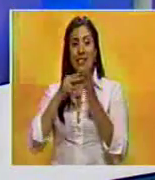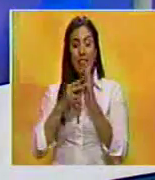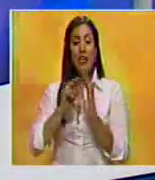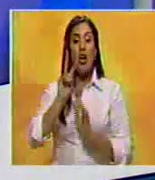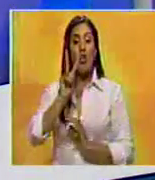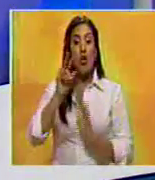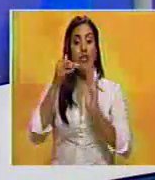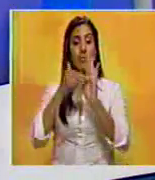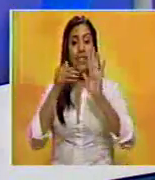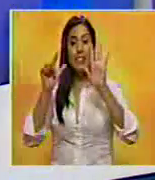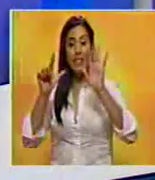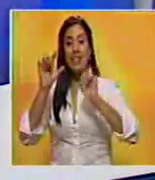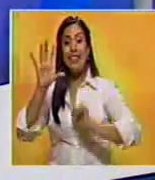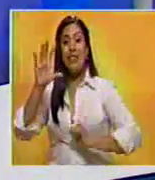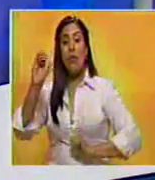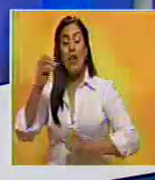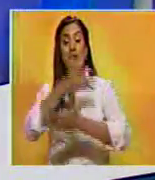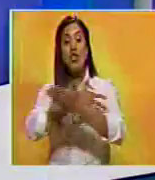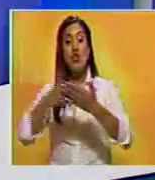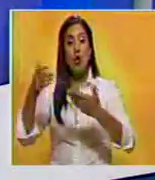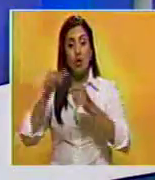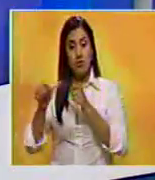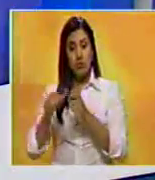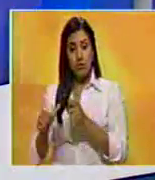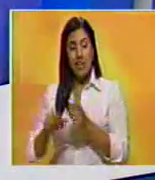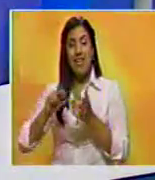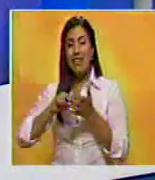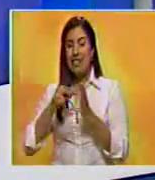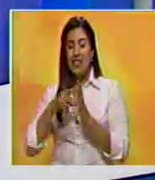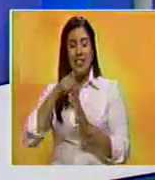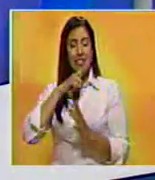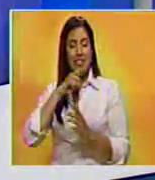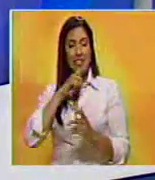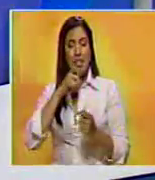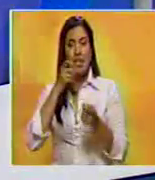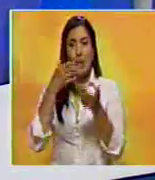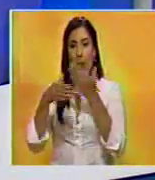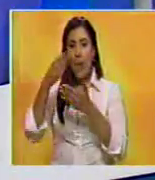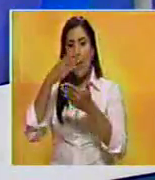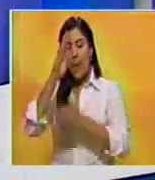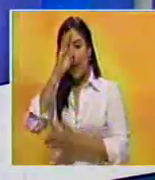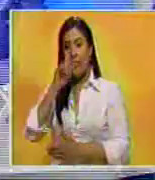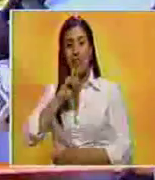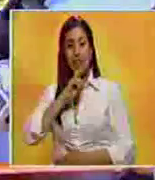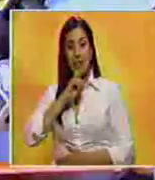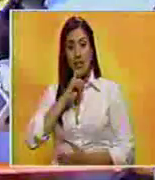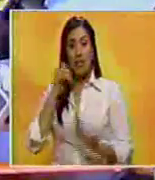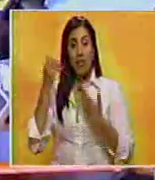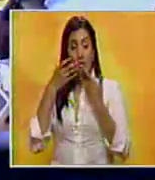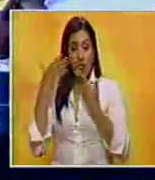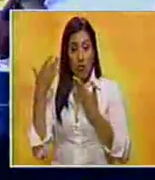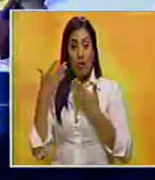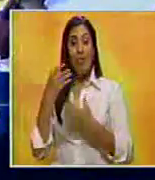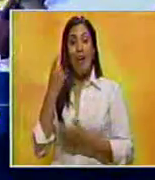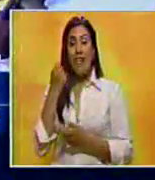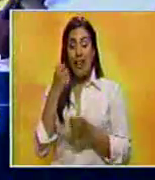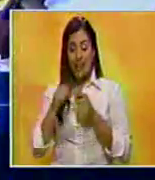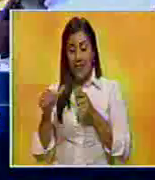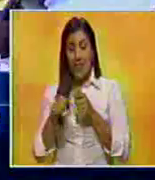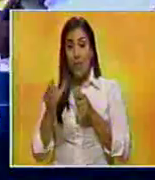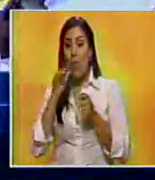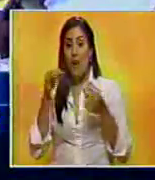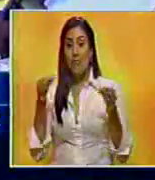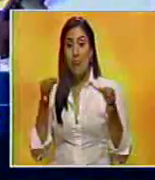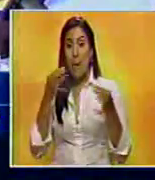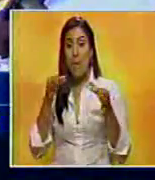a 2.750 millones de piezas, lo cual dificulta las transacciones económicas. Guerra señaló que la falta de efectivo se